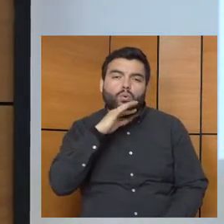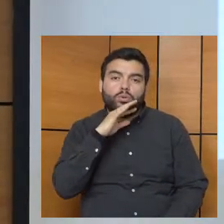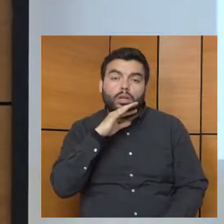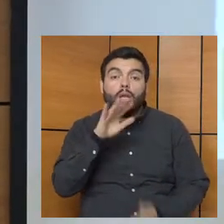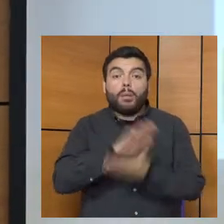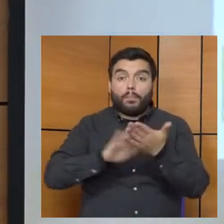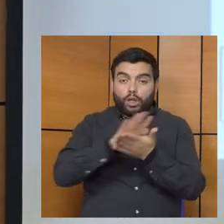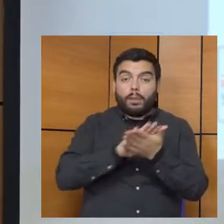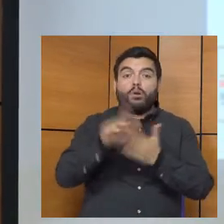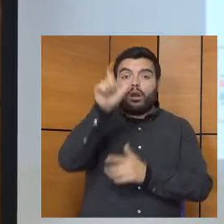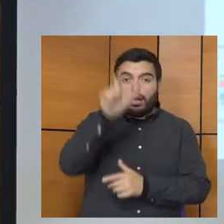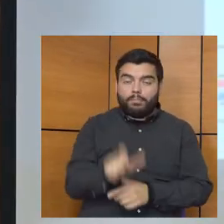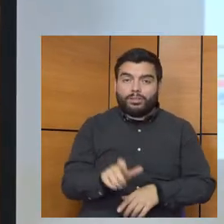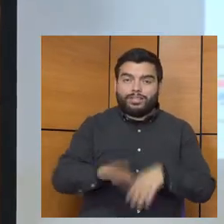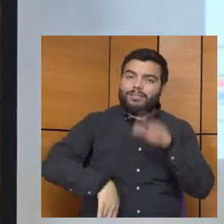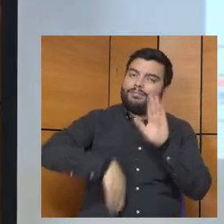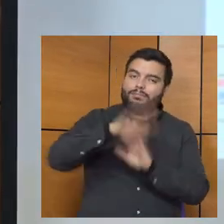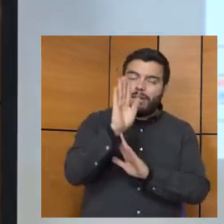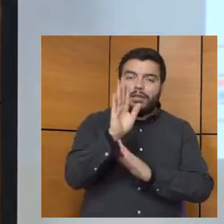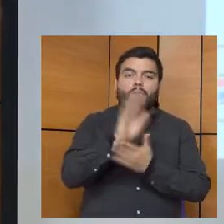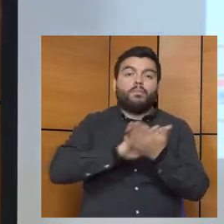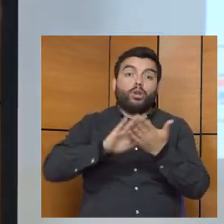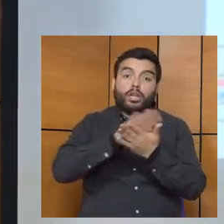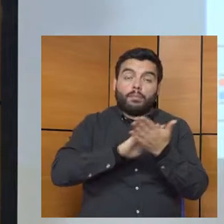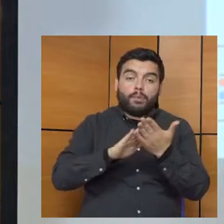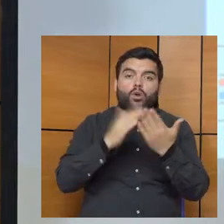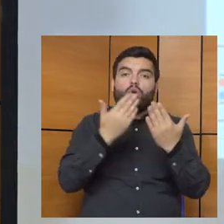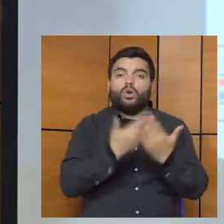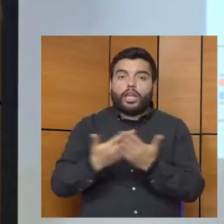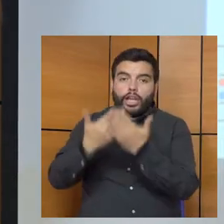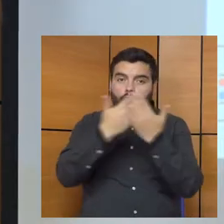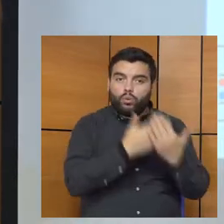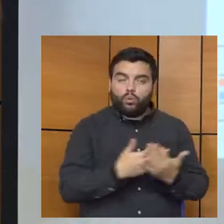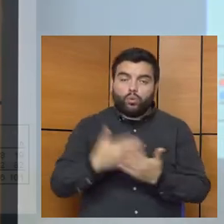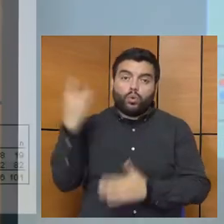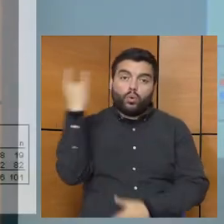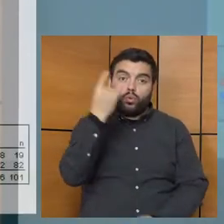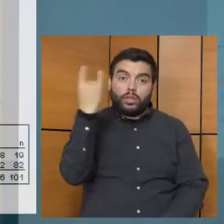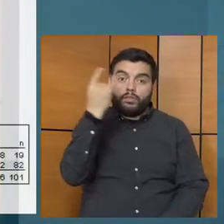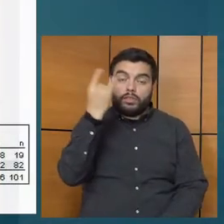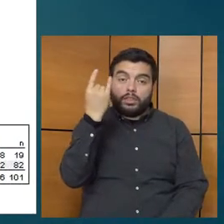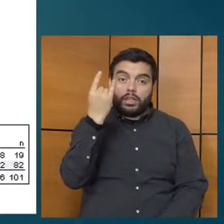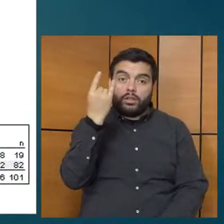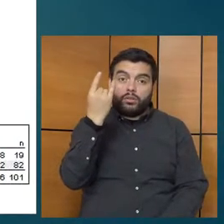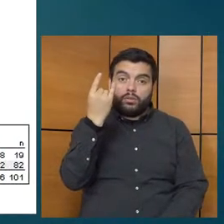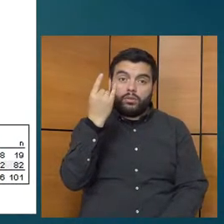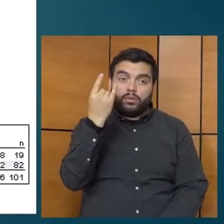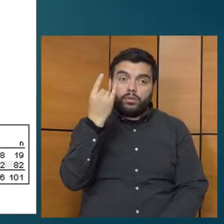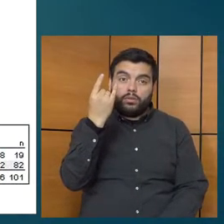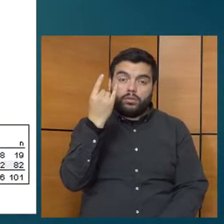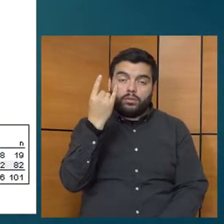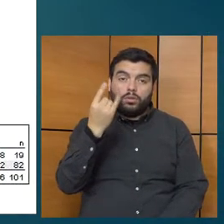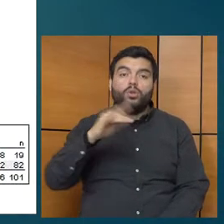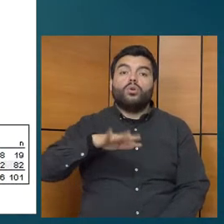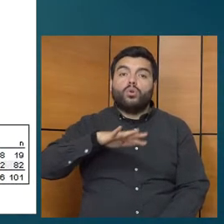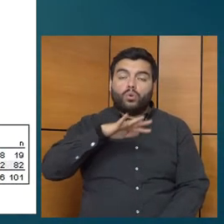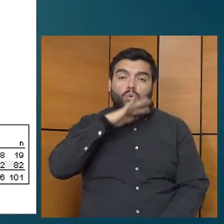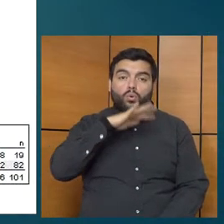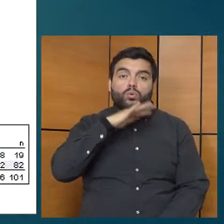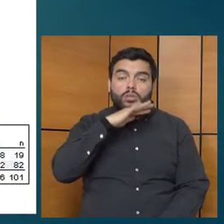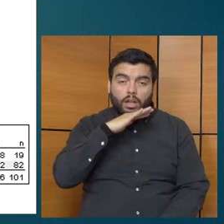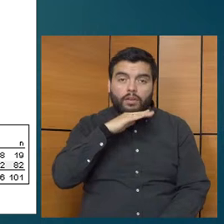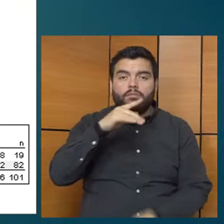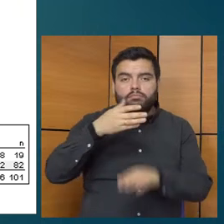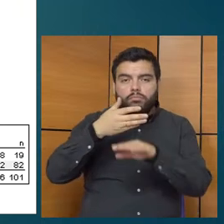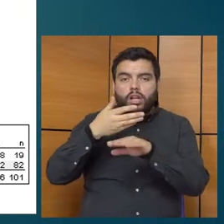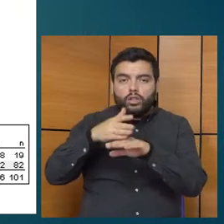a las personas que tienen más de estudios medios, es decir, estudios universitarios, que sí lo utilizaban un